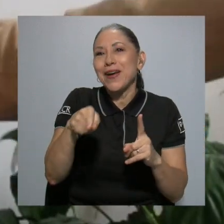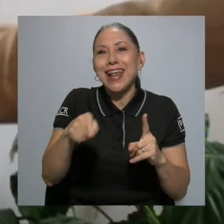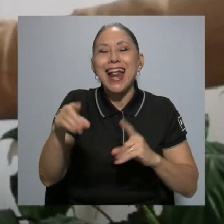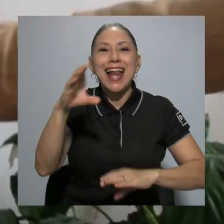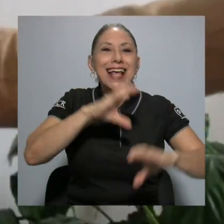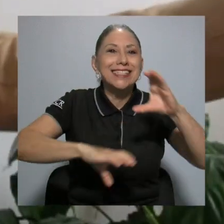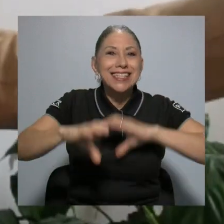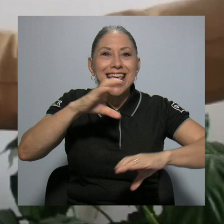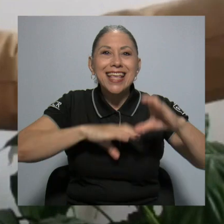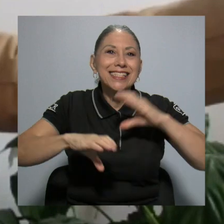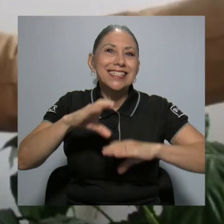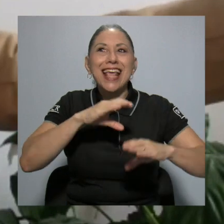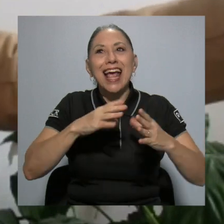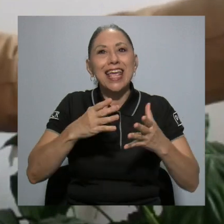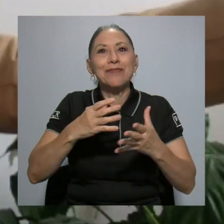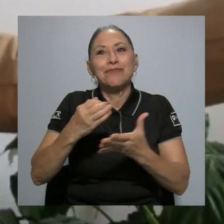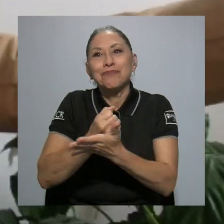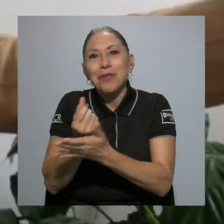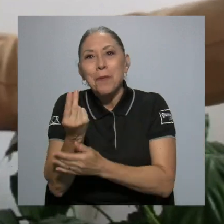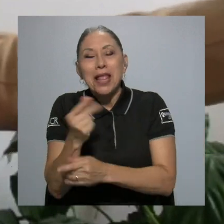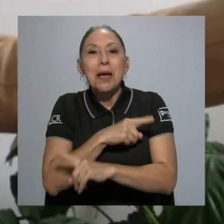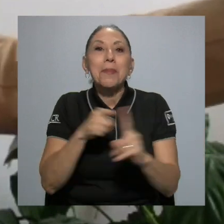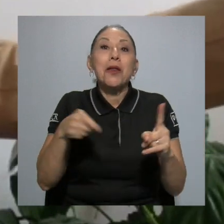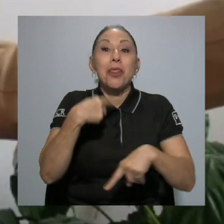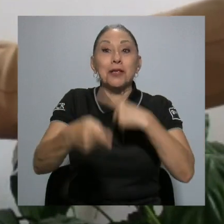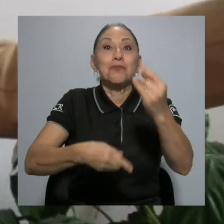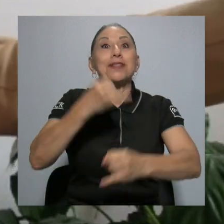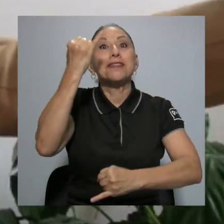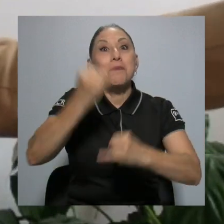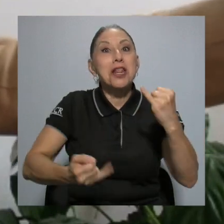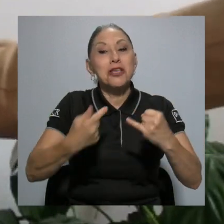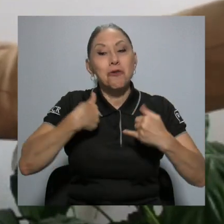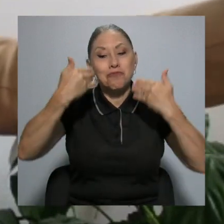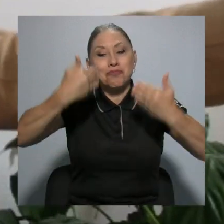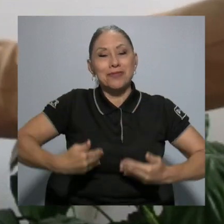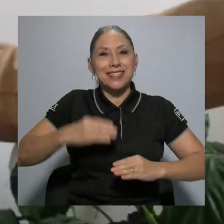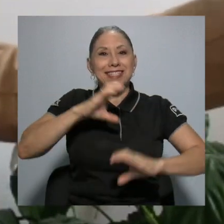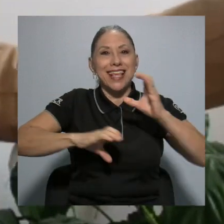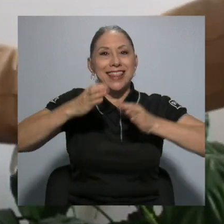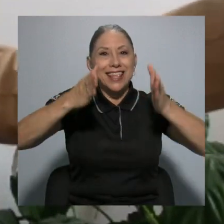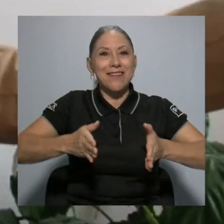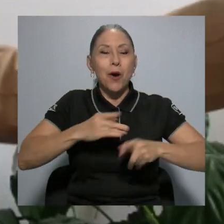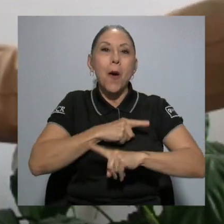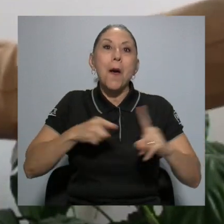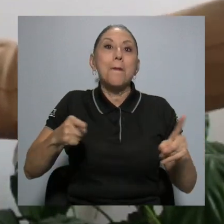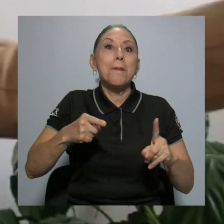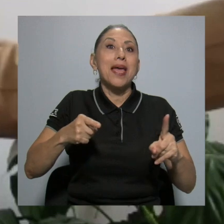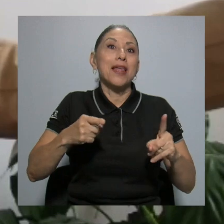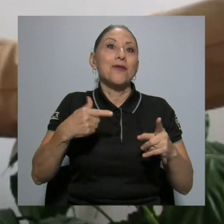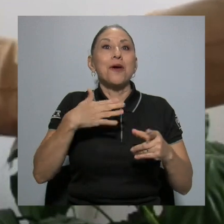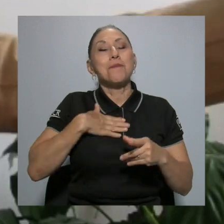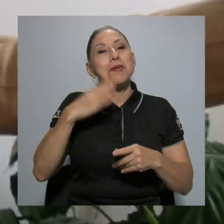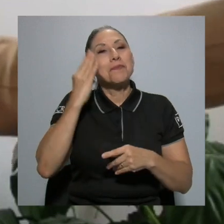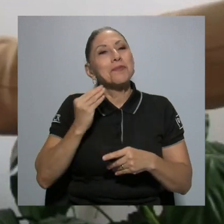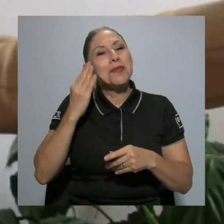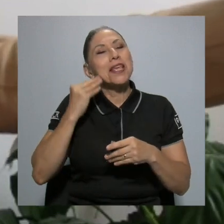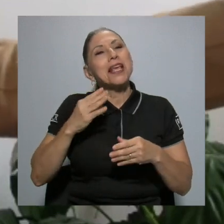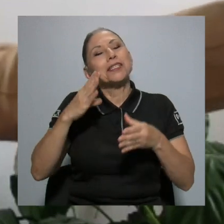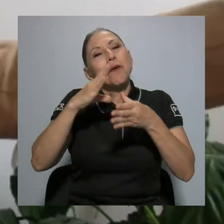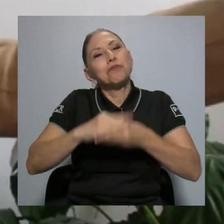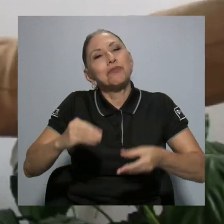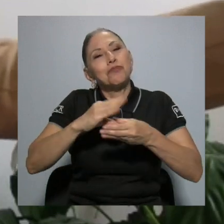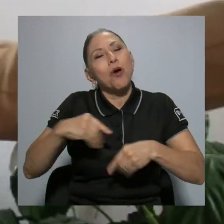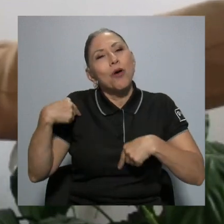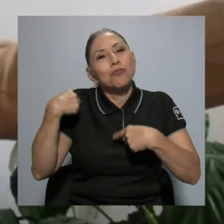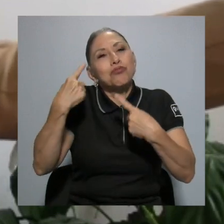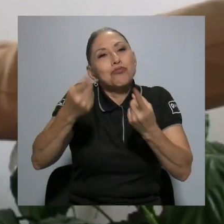Ya. Pero al final de todo terminé siendo un científico, ¿no? pero es una larga historia, no sé si vas a tener tiempo en tu